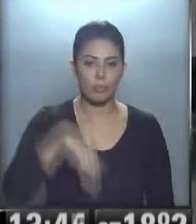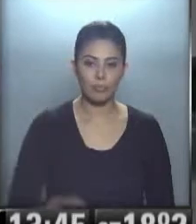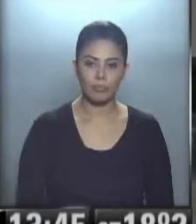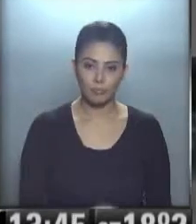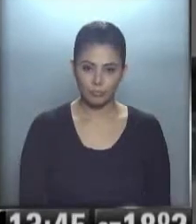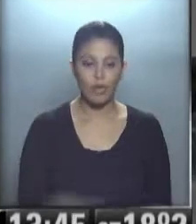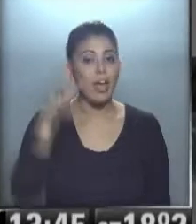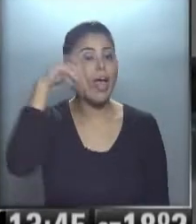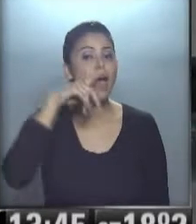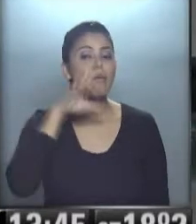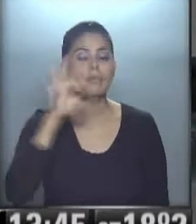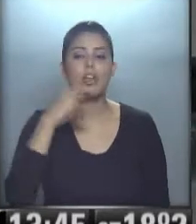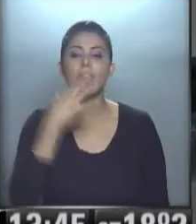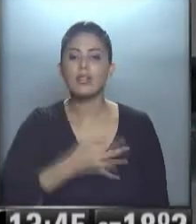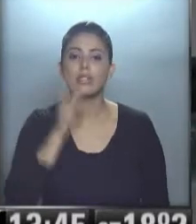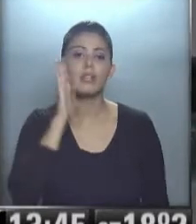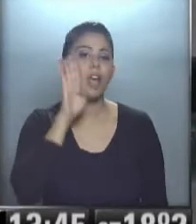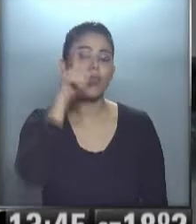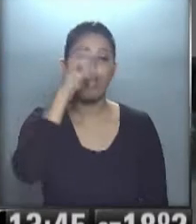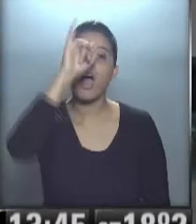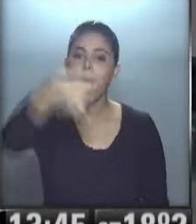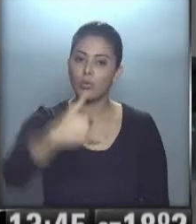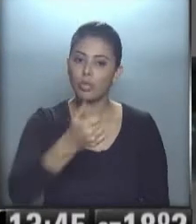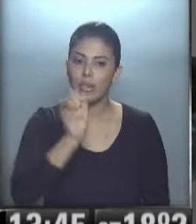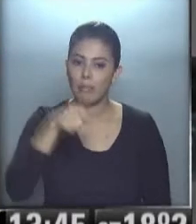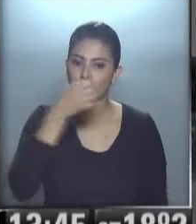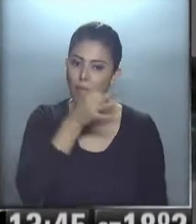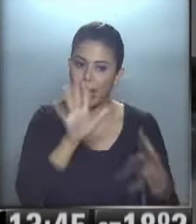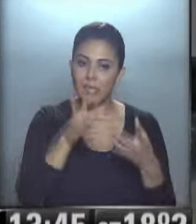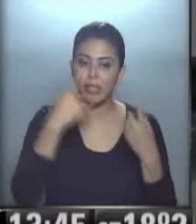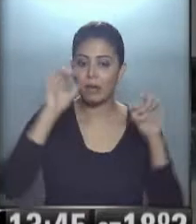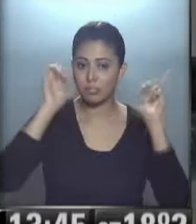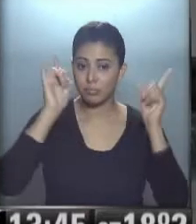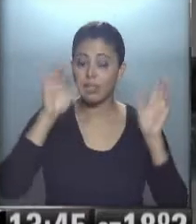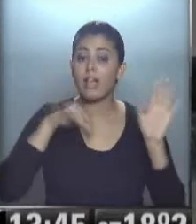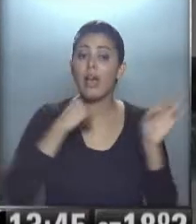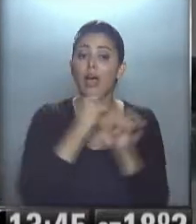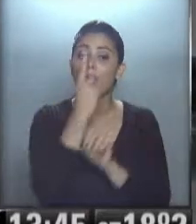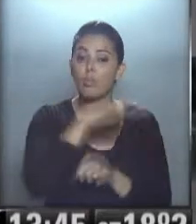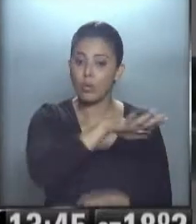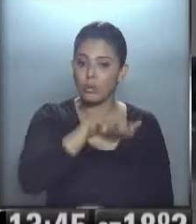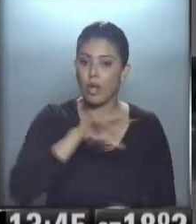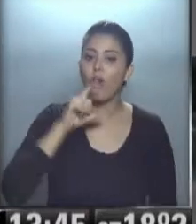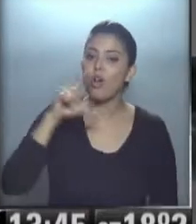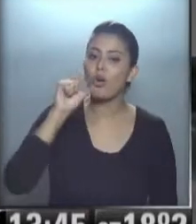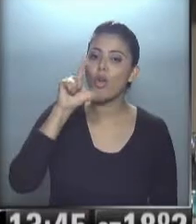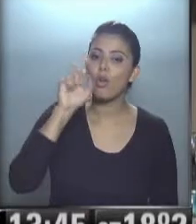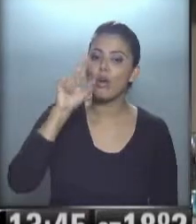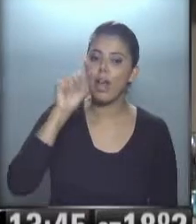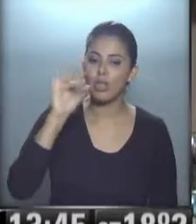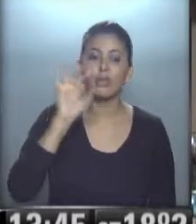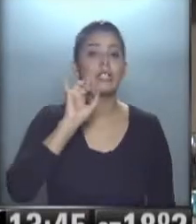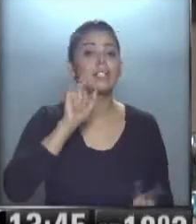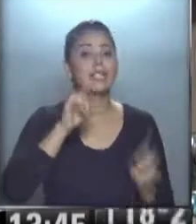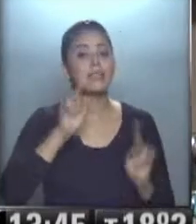emilio ahora y la decisión de los eeuu de autorizar la venta de marihuana para uso recreativo por lo menos en un estado en colorada lilian así es también